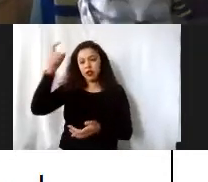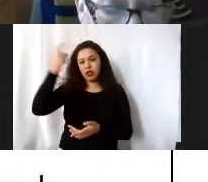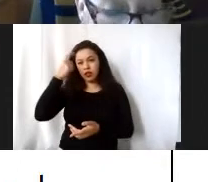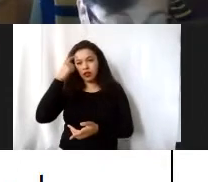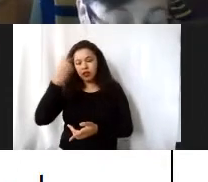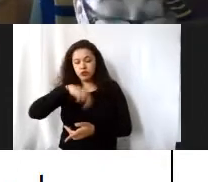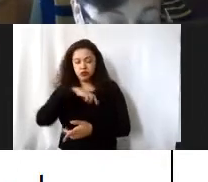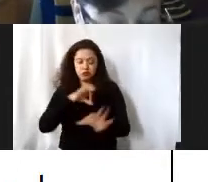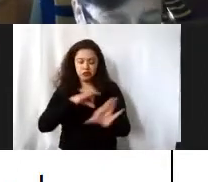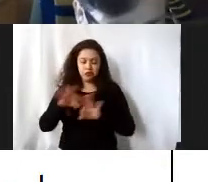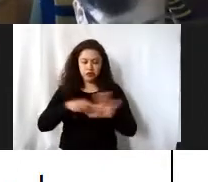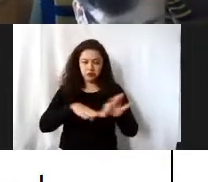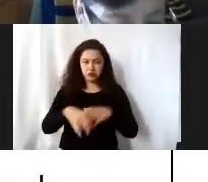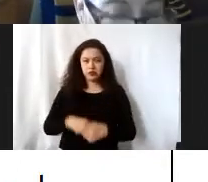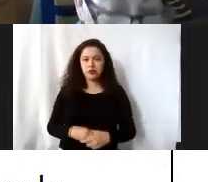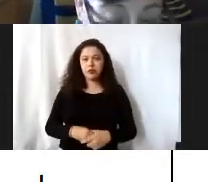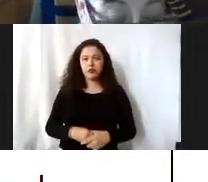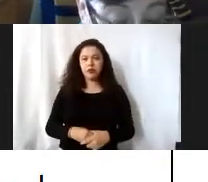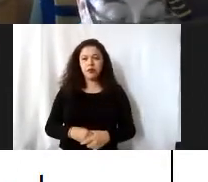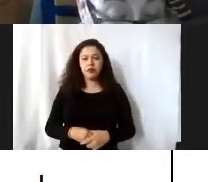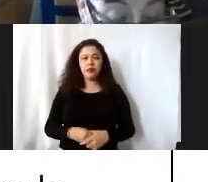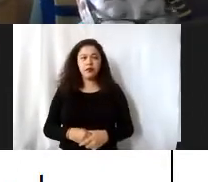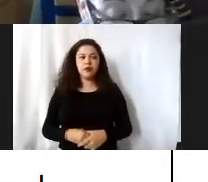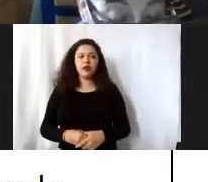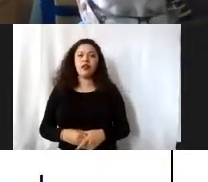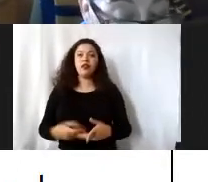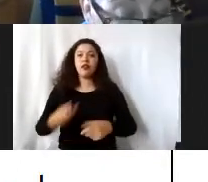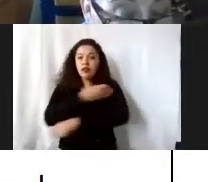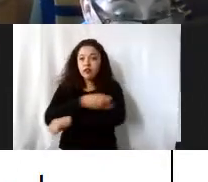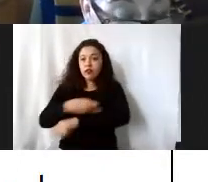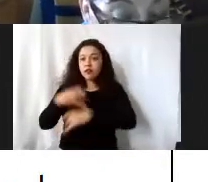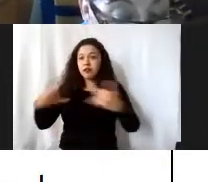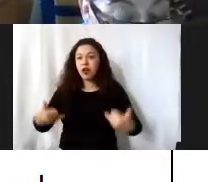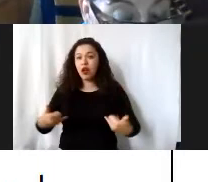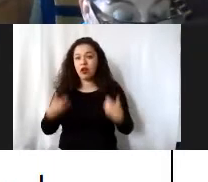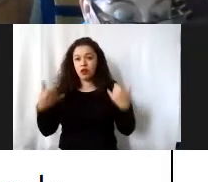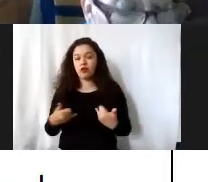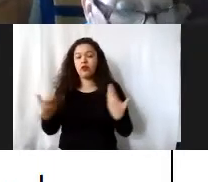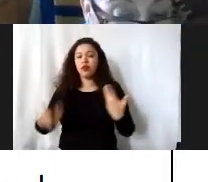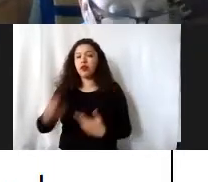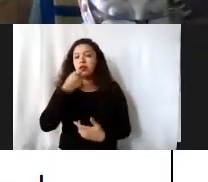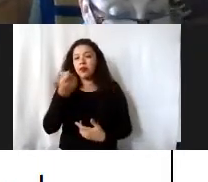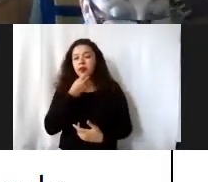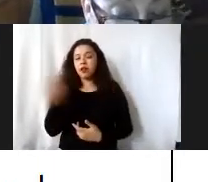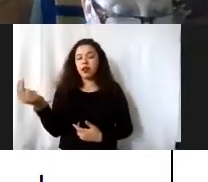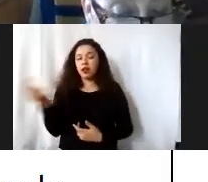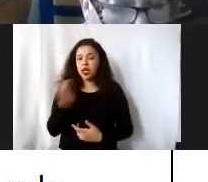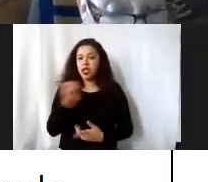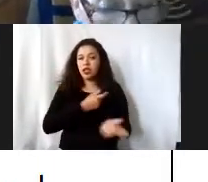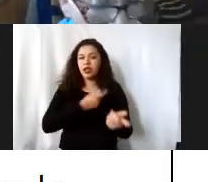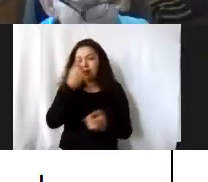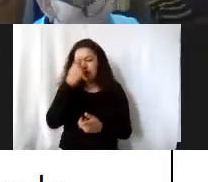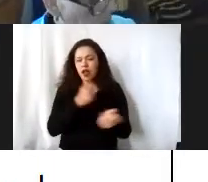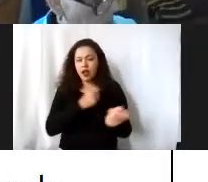Ujú. Entonces, hay familias, hay jóvenes que pues requieren de medicamentos controlados